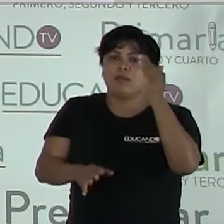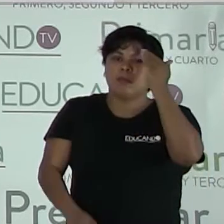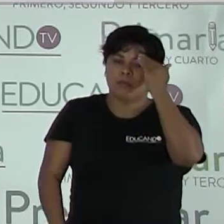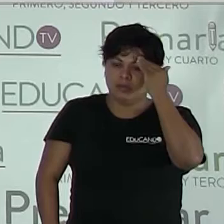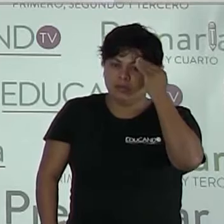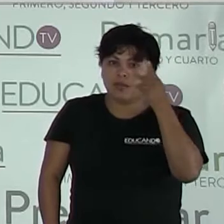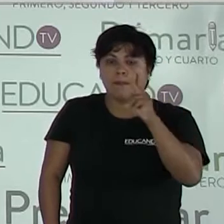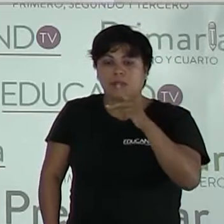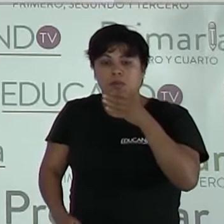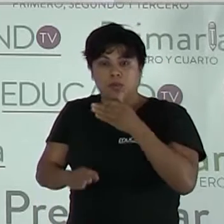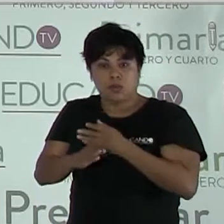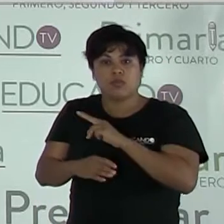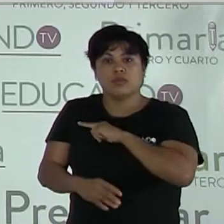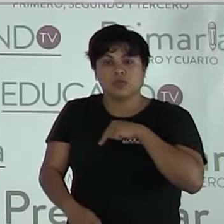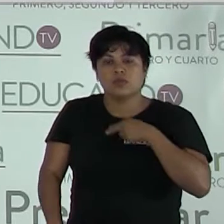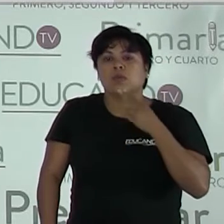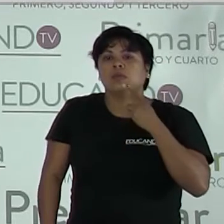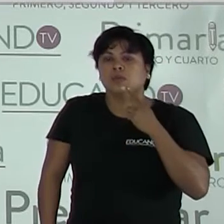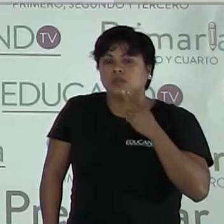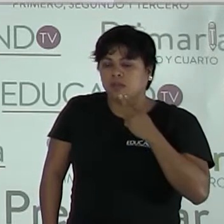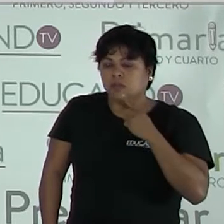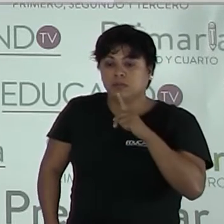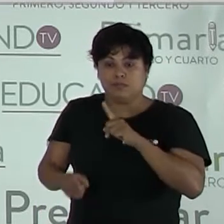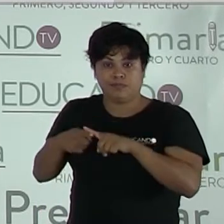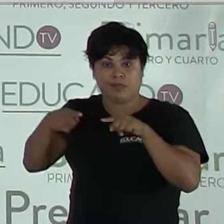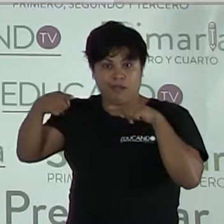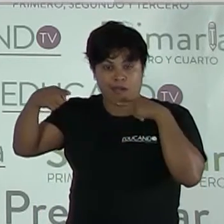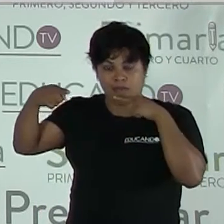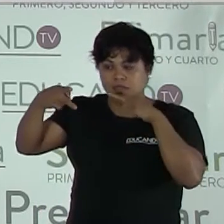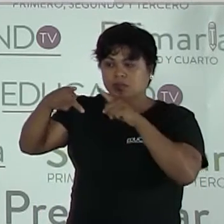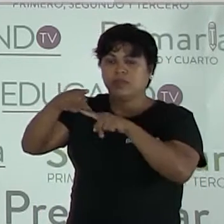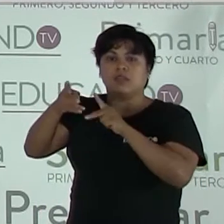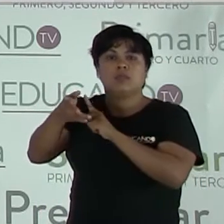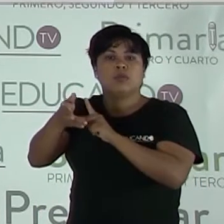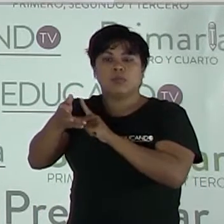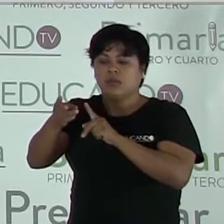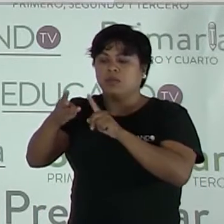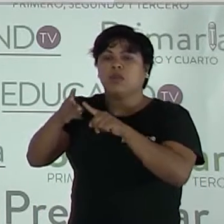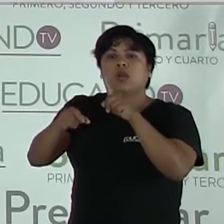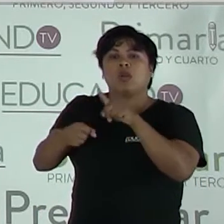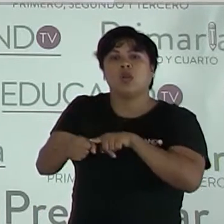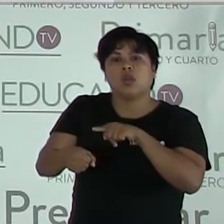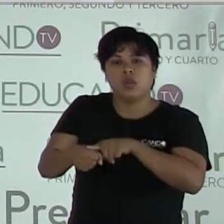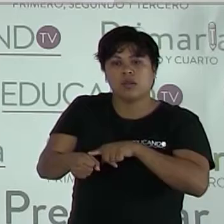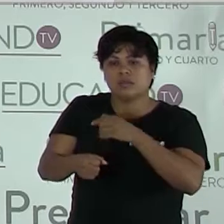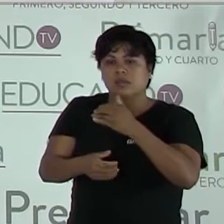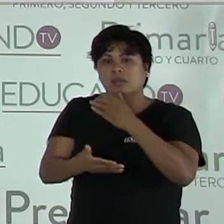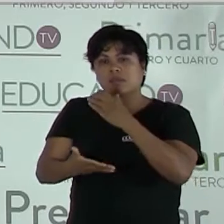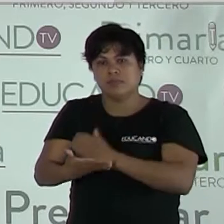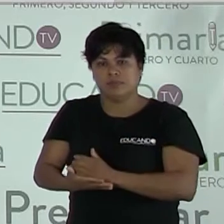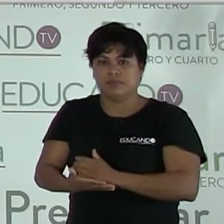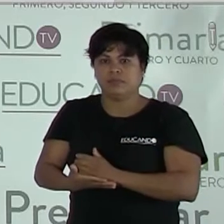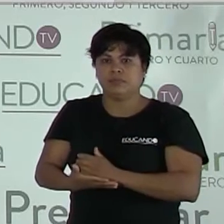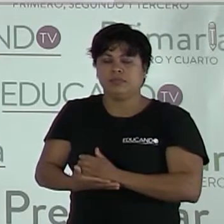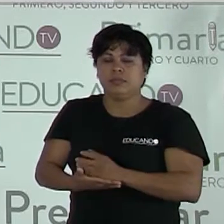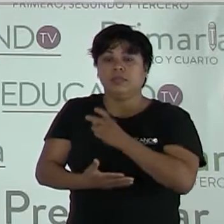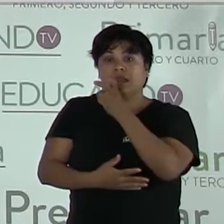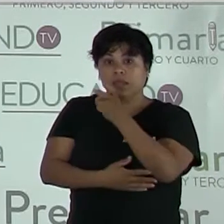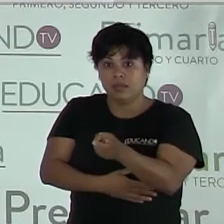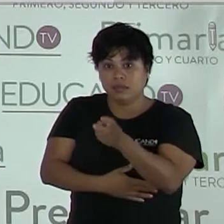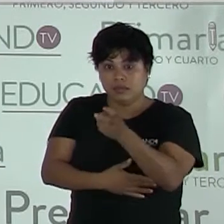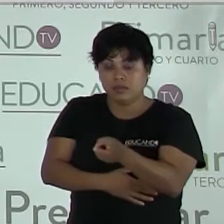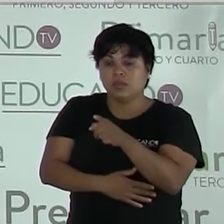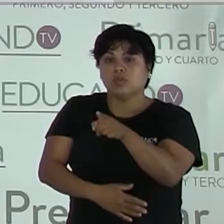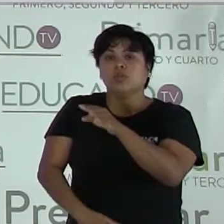conoces, pero que vamos a seguir utilizando. Un lápiz, una pluma, colores y una libreta, en la